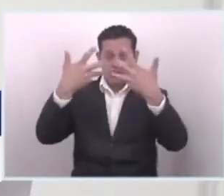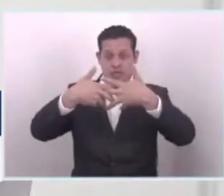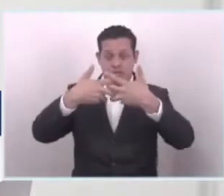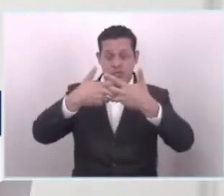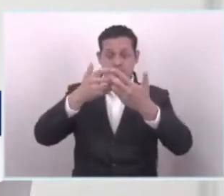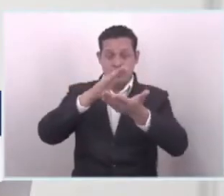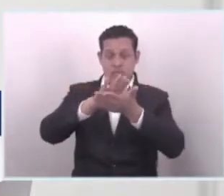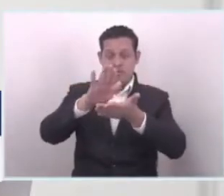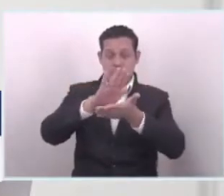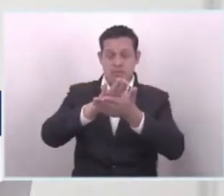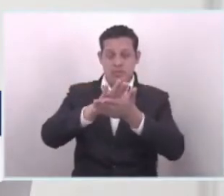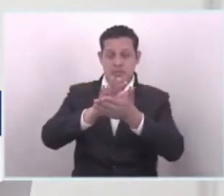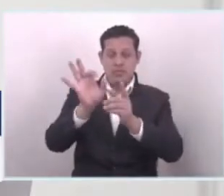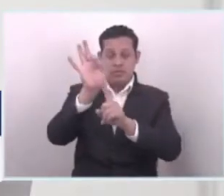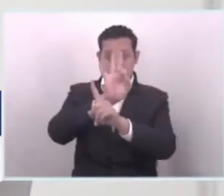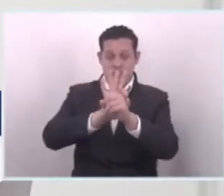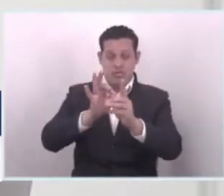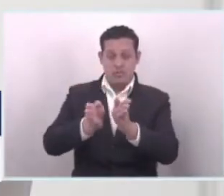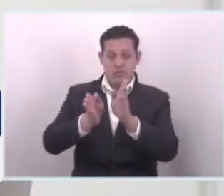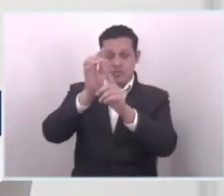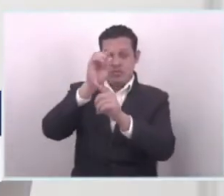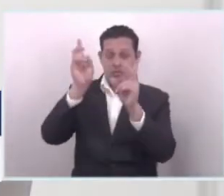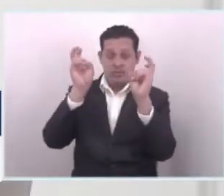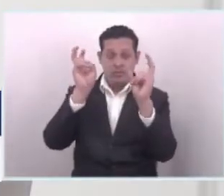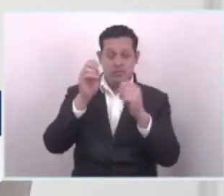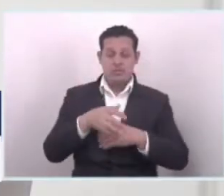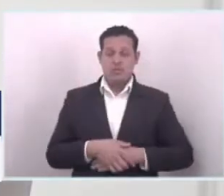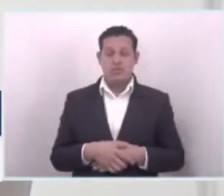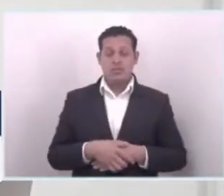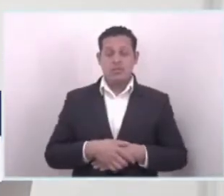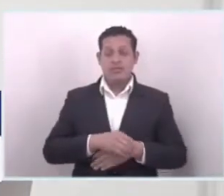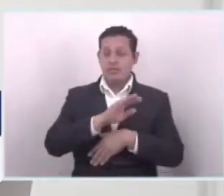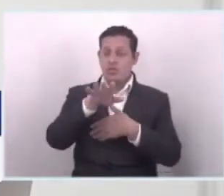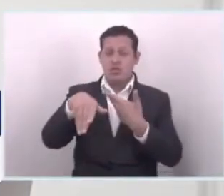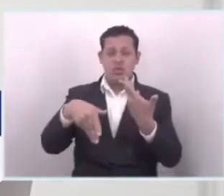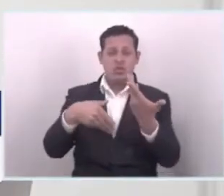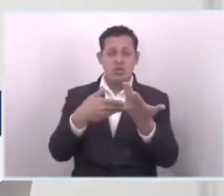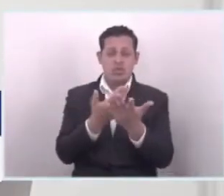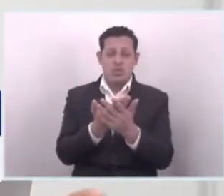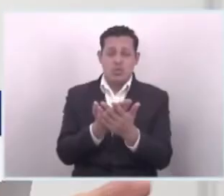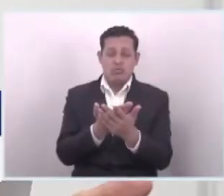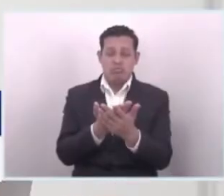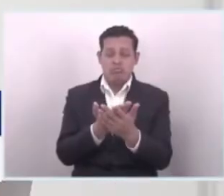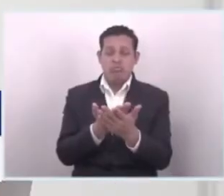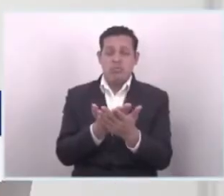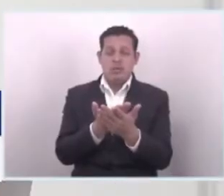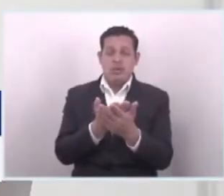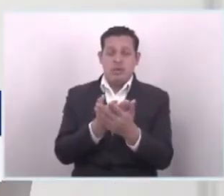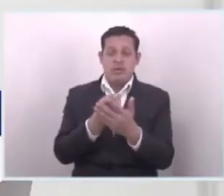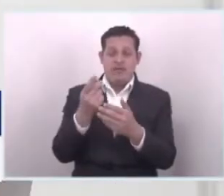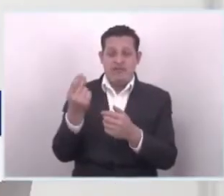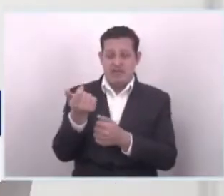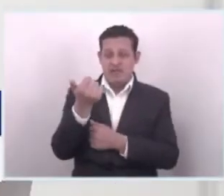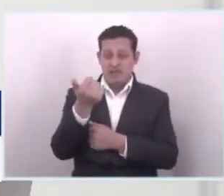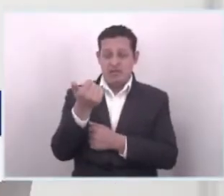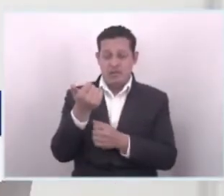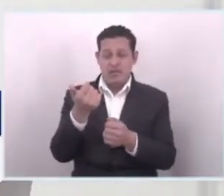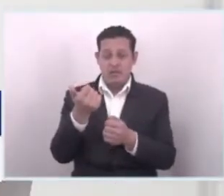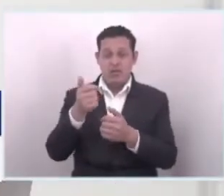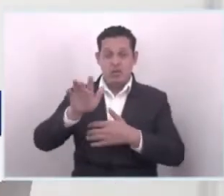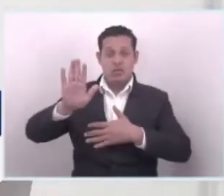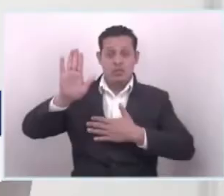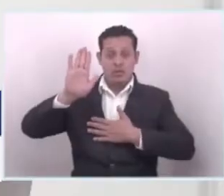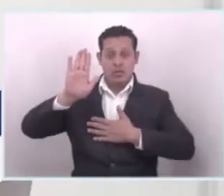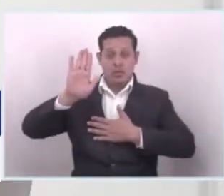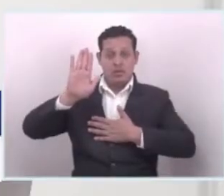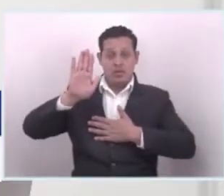contratar las mejores entidades en este tema. Todo para facilitar el